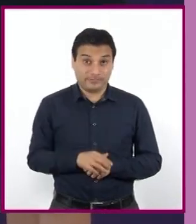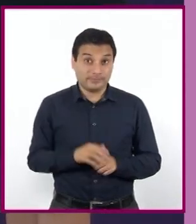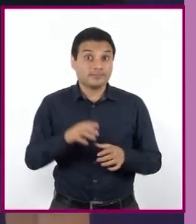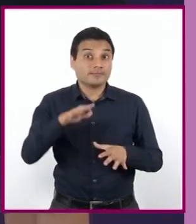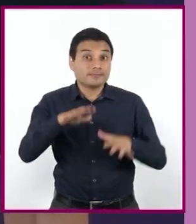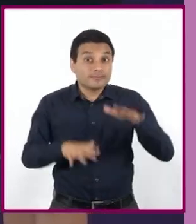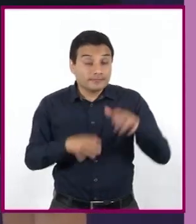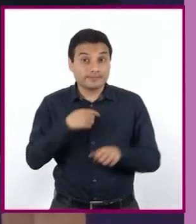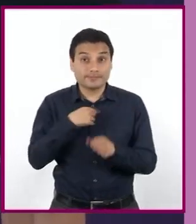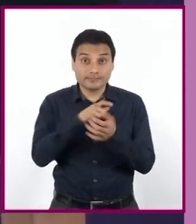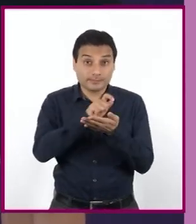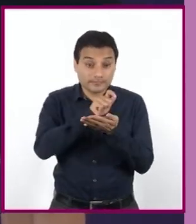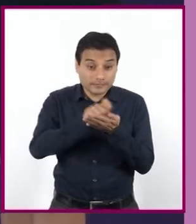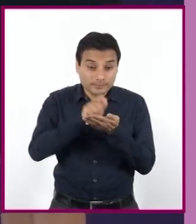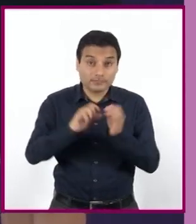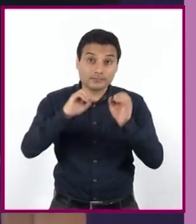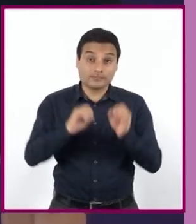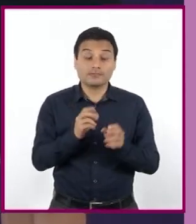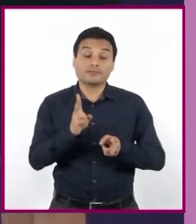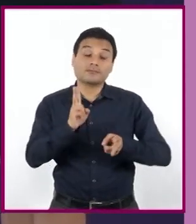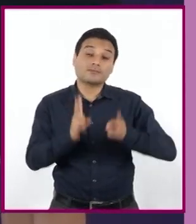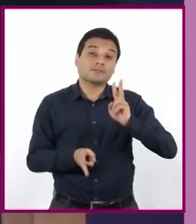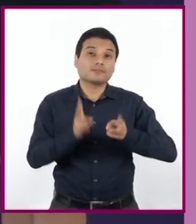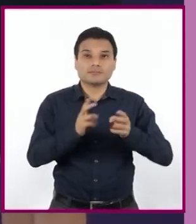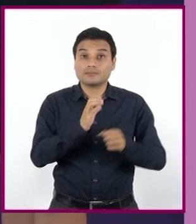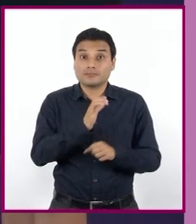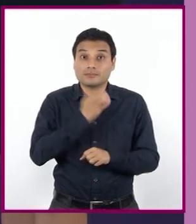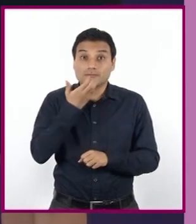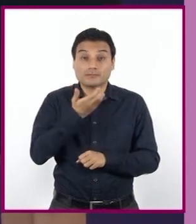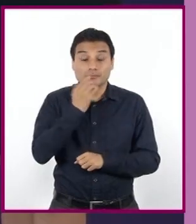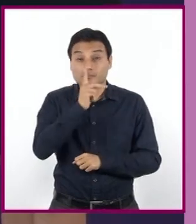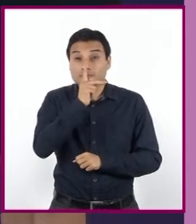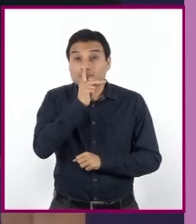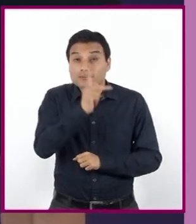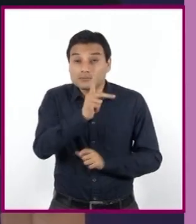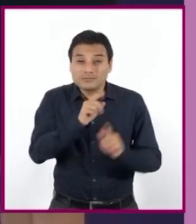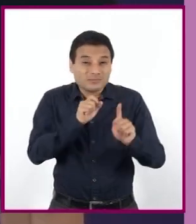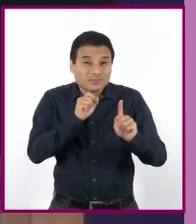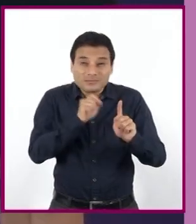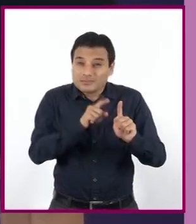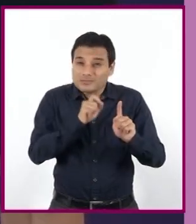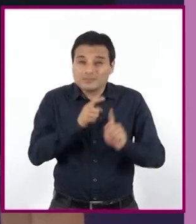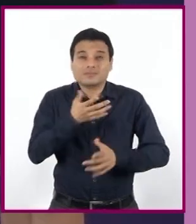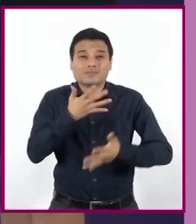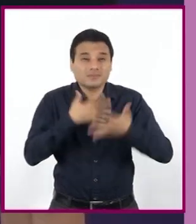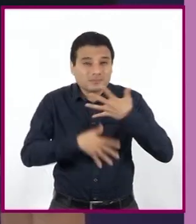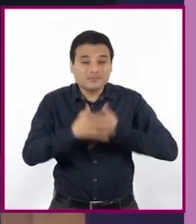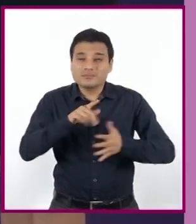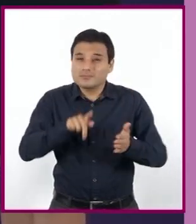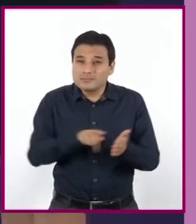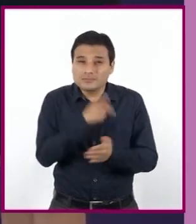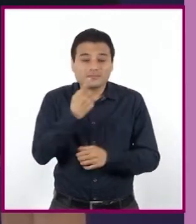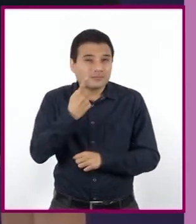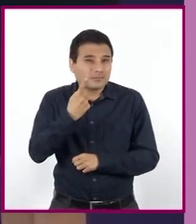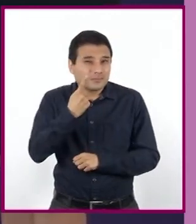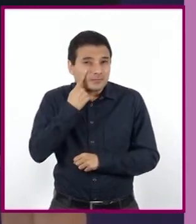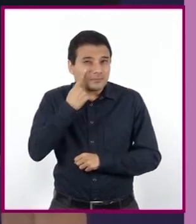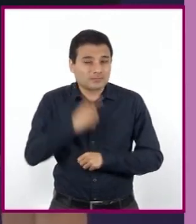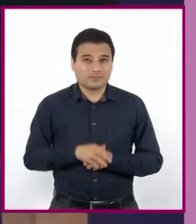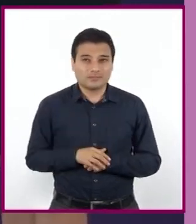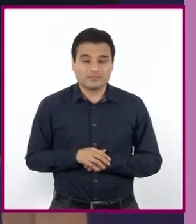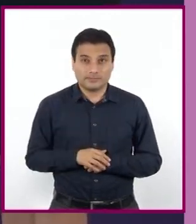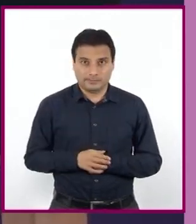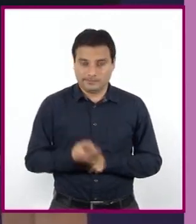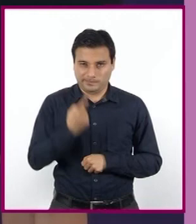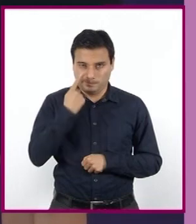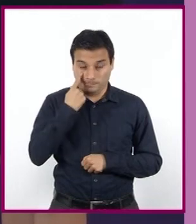cuando escribimos o hablamos tendemos a repetir una y otra vez las mismas palabras. Pero para que les quede más claro a